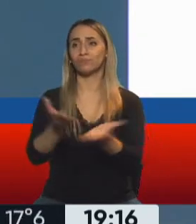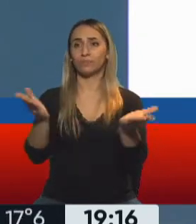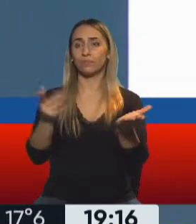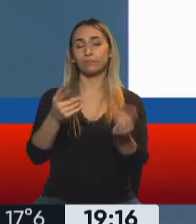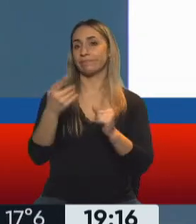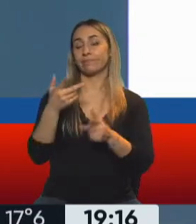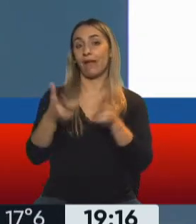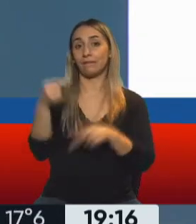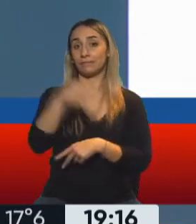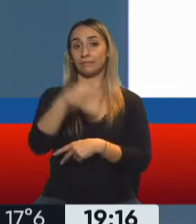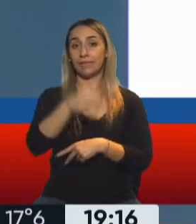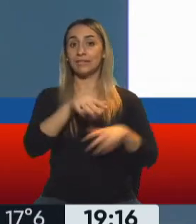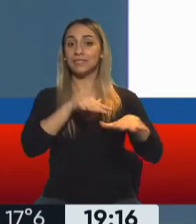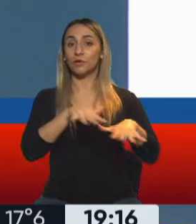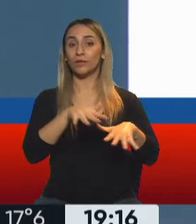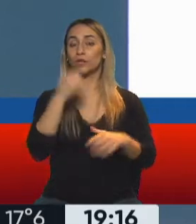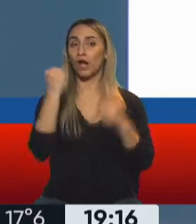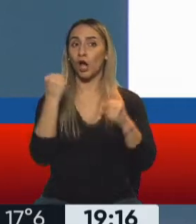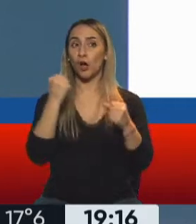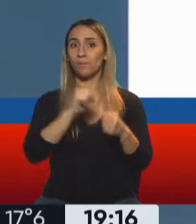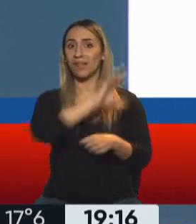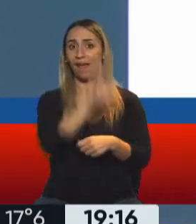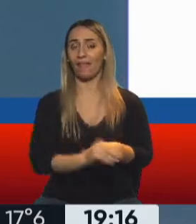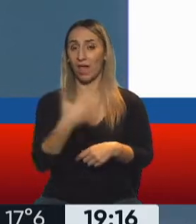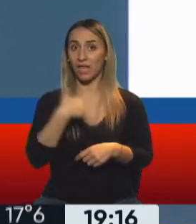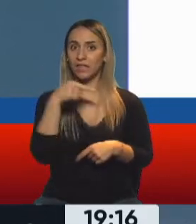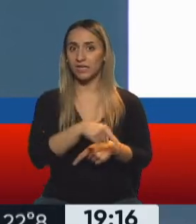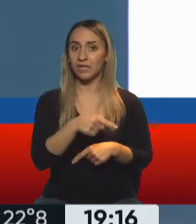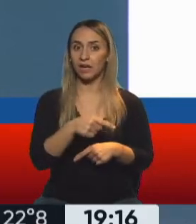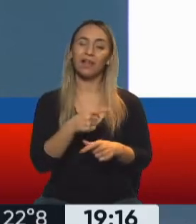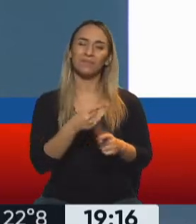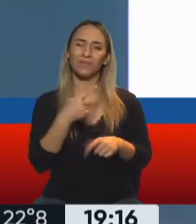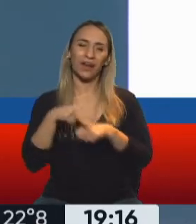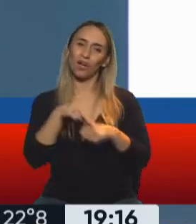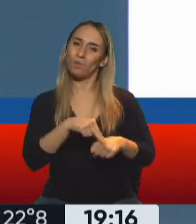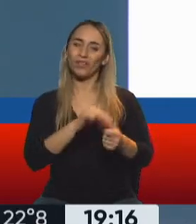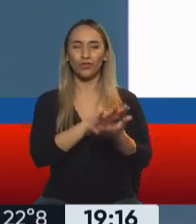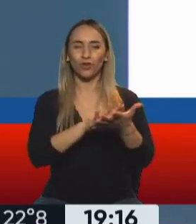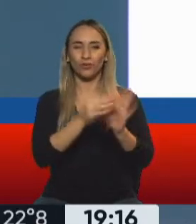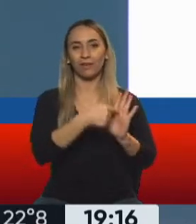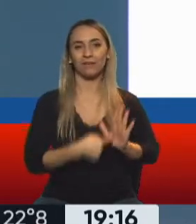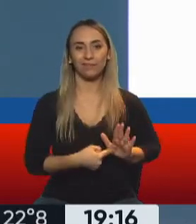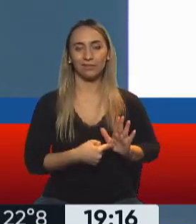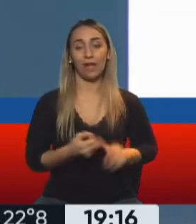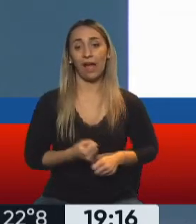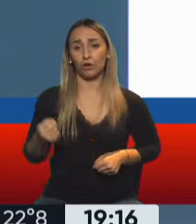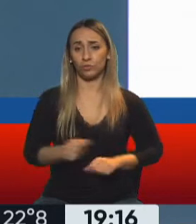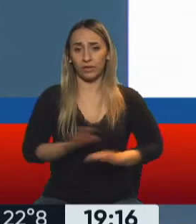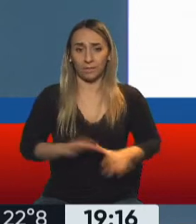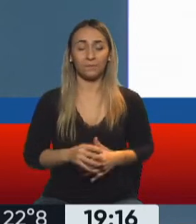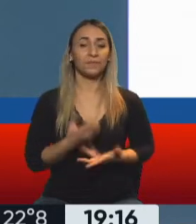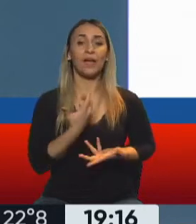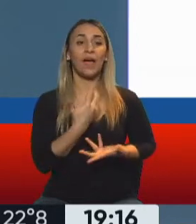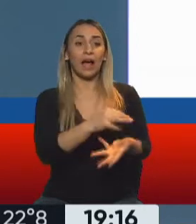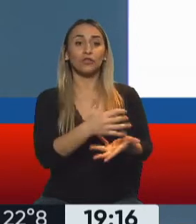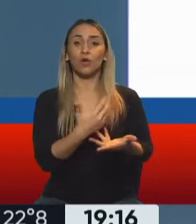situación macroeconómica de la Argentina y le sugiere, entre muchas comillas, ciertas soluciones que básicamente redundan en ajuste del gasto público, ajuste